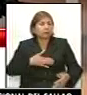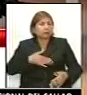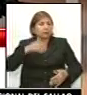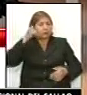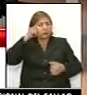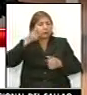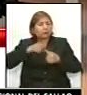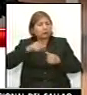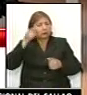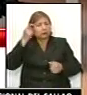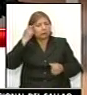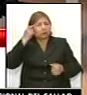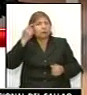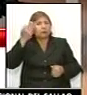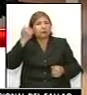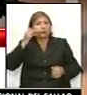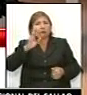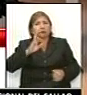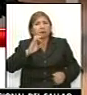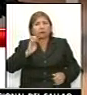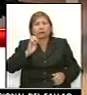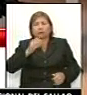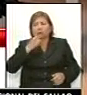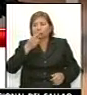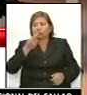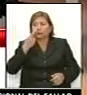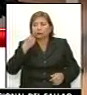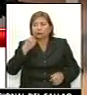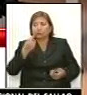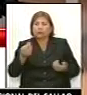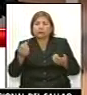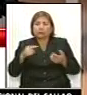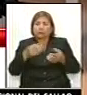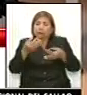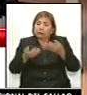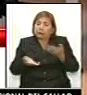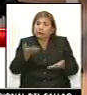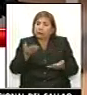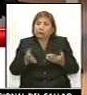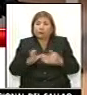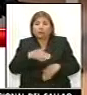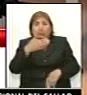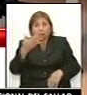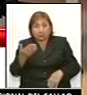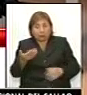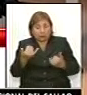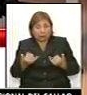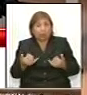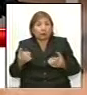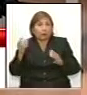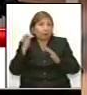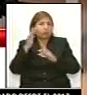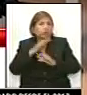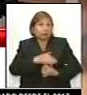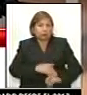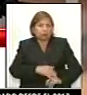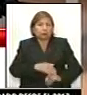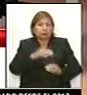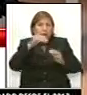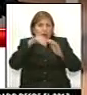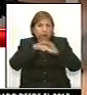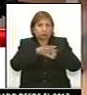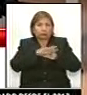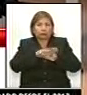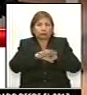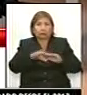algo que es muy probable que todavía existan víctimas adentro